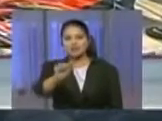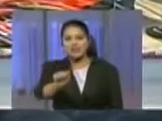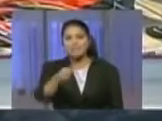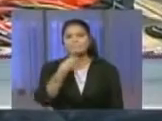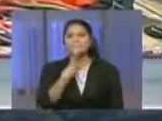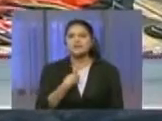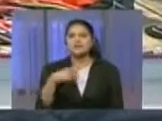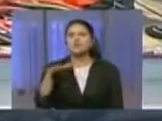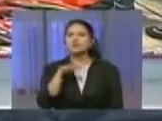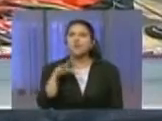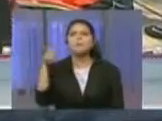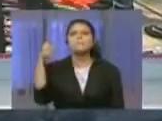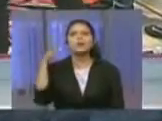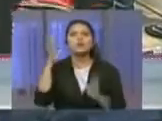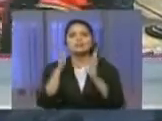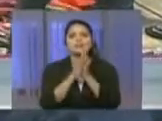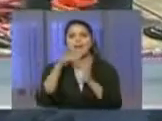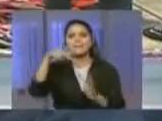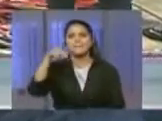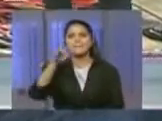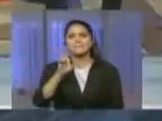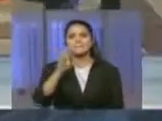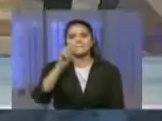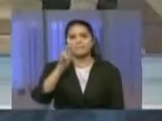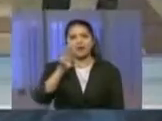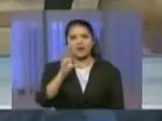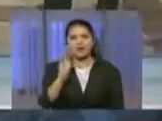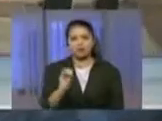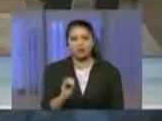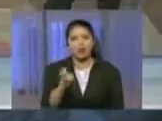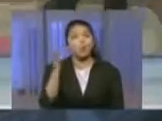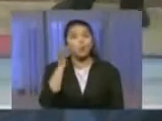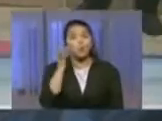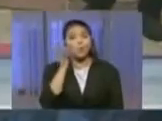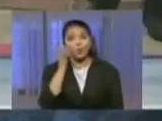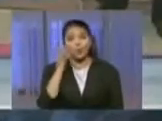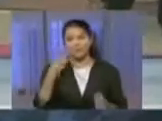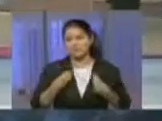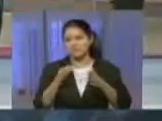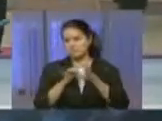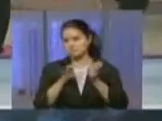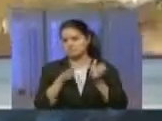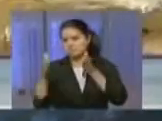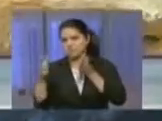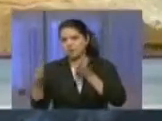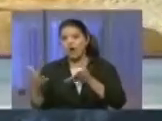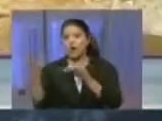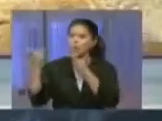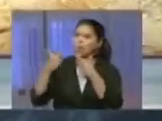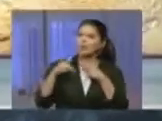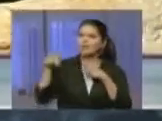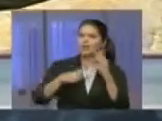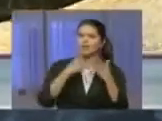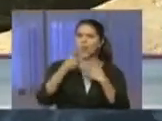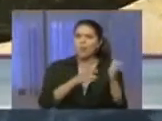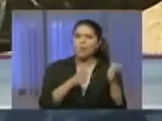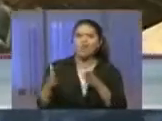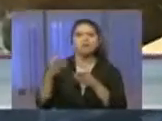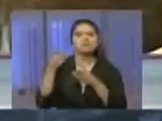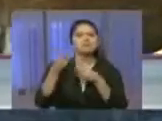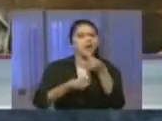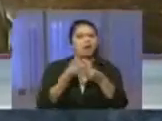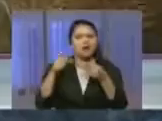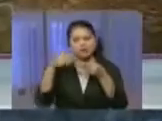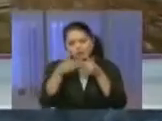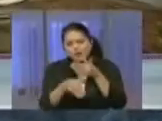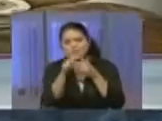de la parroquia San Pedro es vecina parroqui qué me cuentas Adriana de todos estos planes y de qué han hecho durante esta